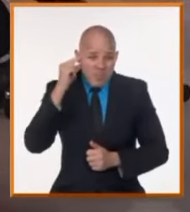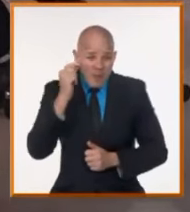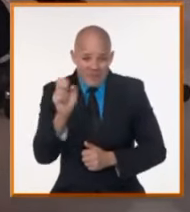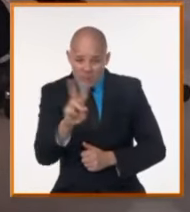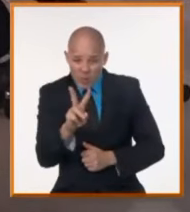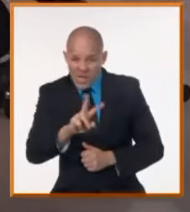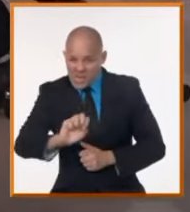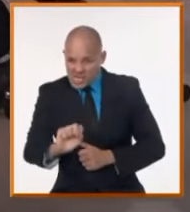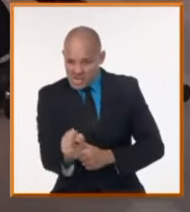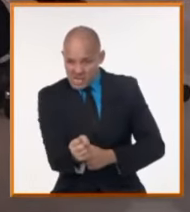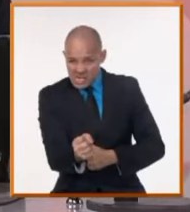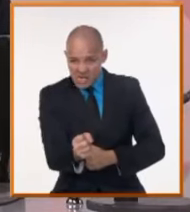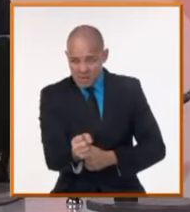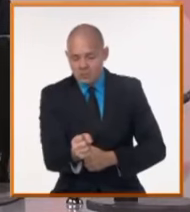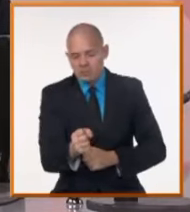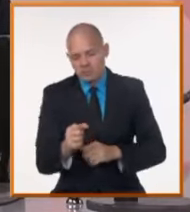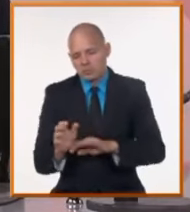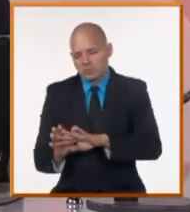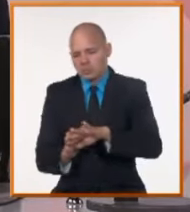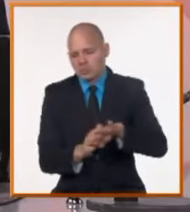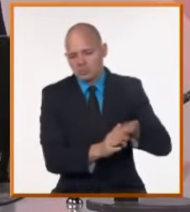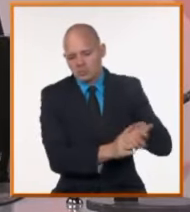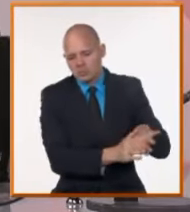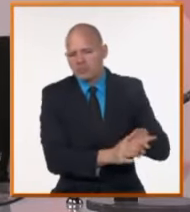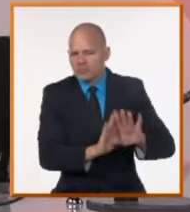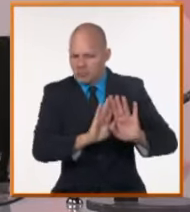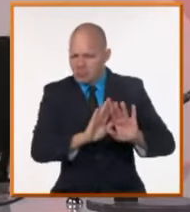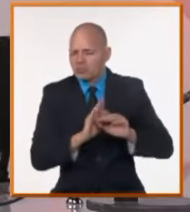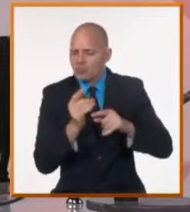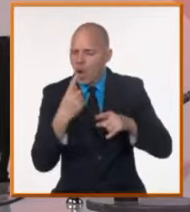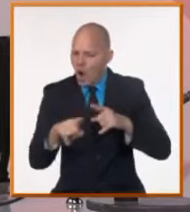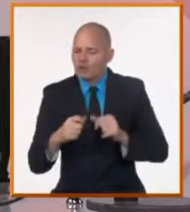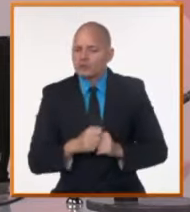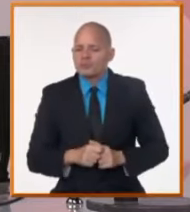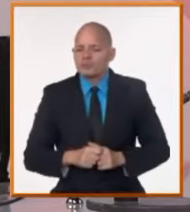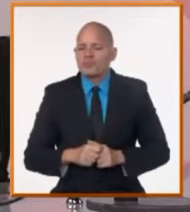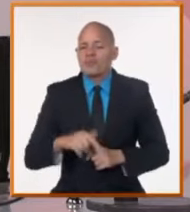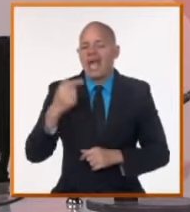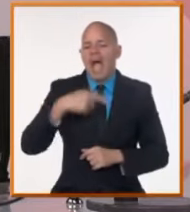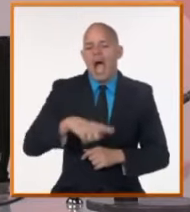sea, la Cuba que en 1898 le dio como